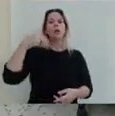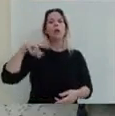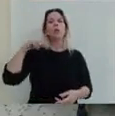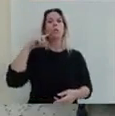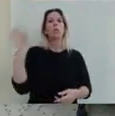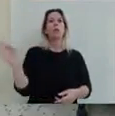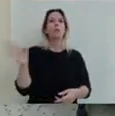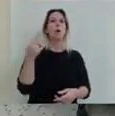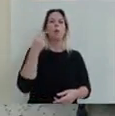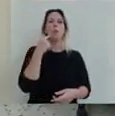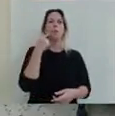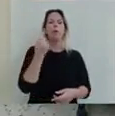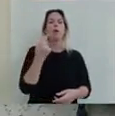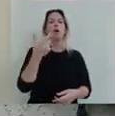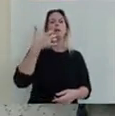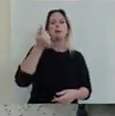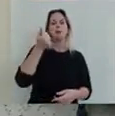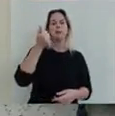6 votos.